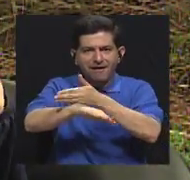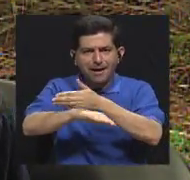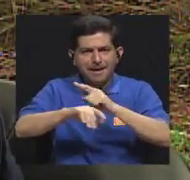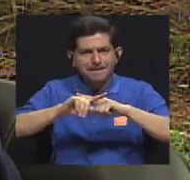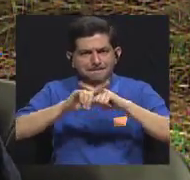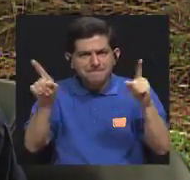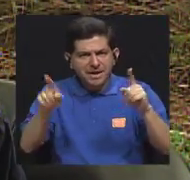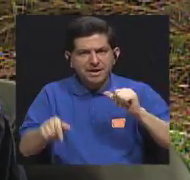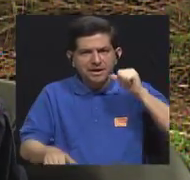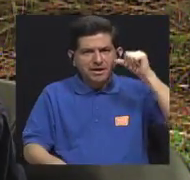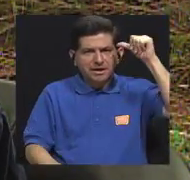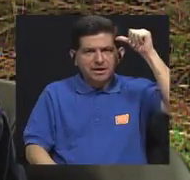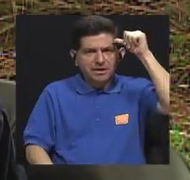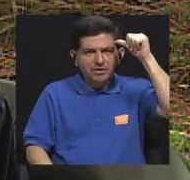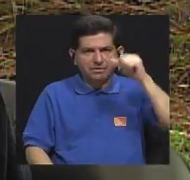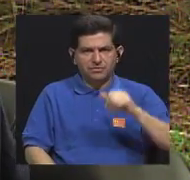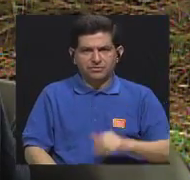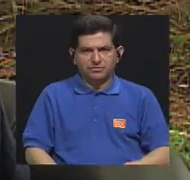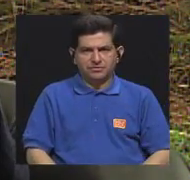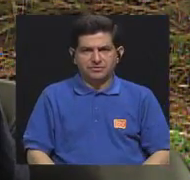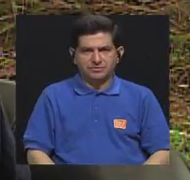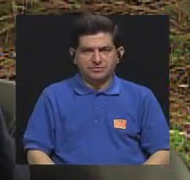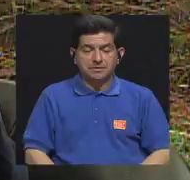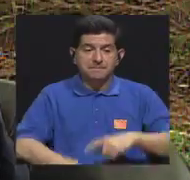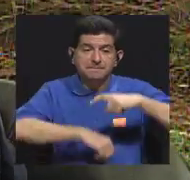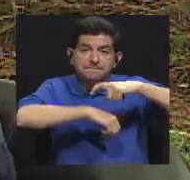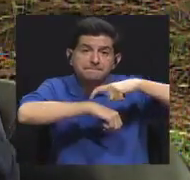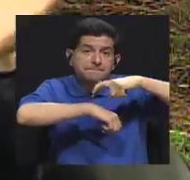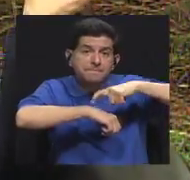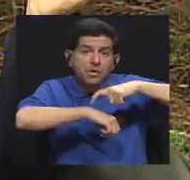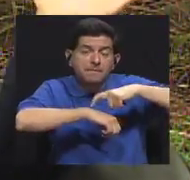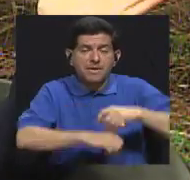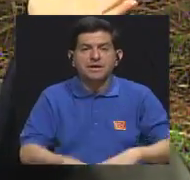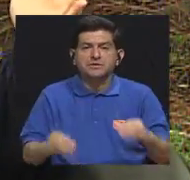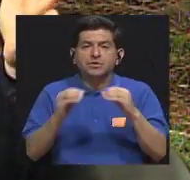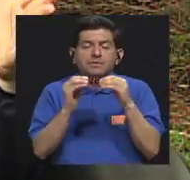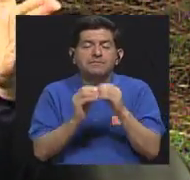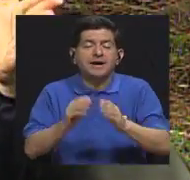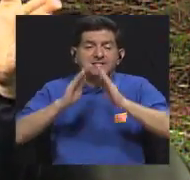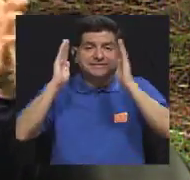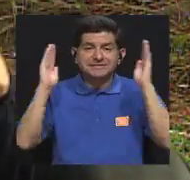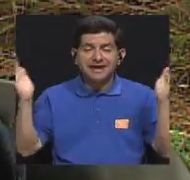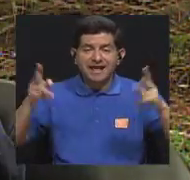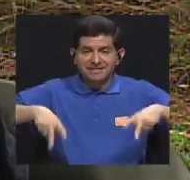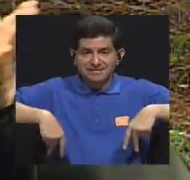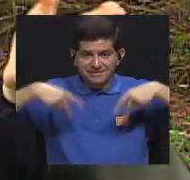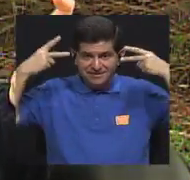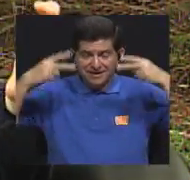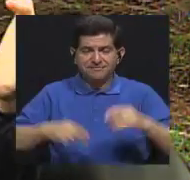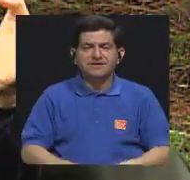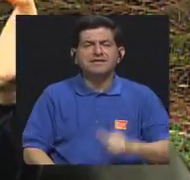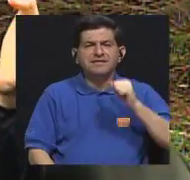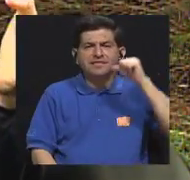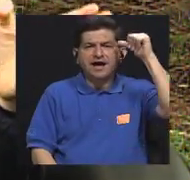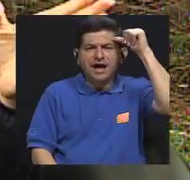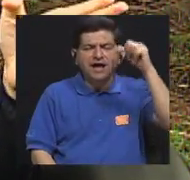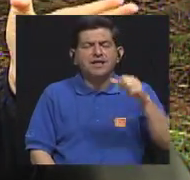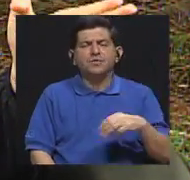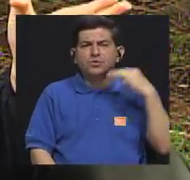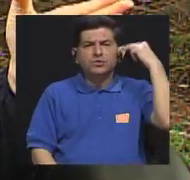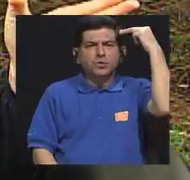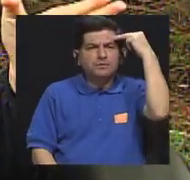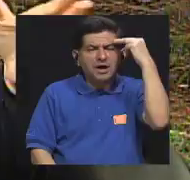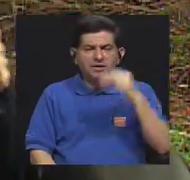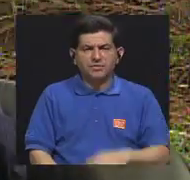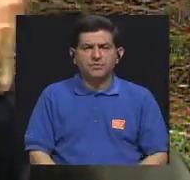Pero cuando somos adultos, que es en el momento, en la etapa más larga de nuestra vida, porque realmente ser adulto maduro es la